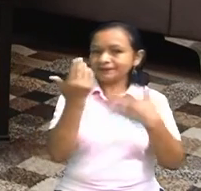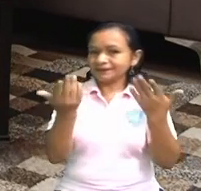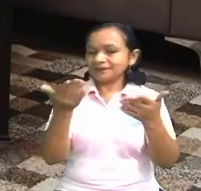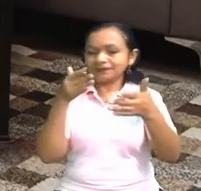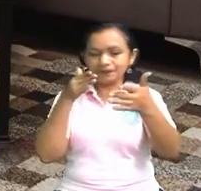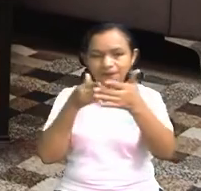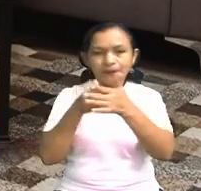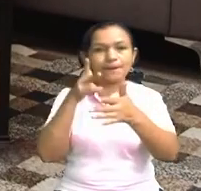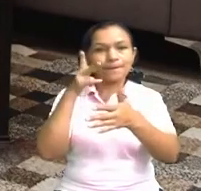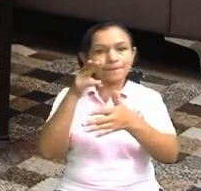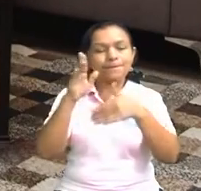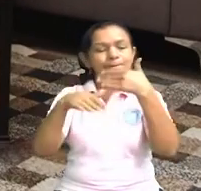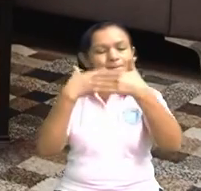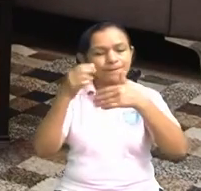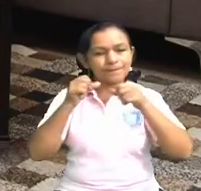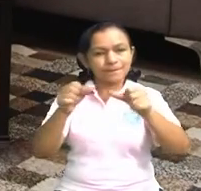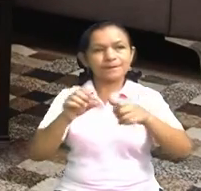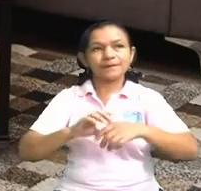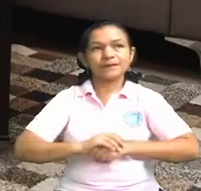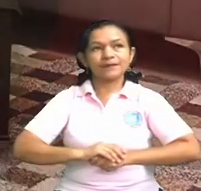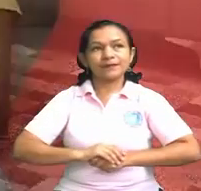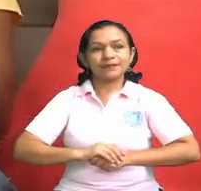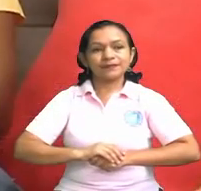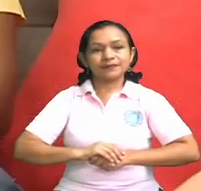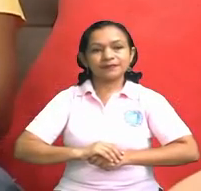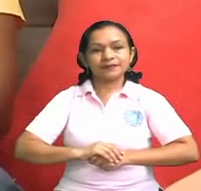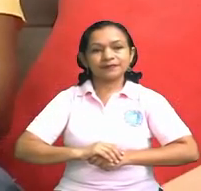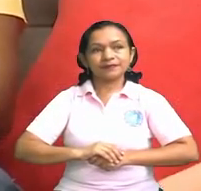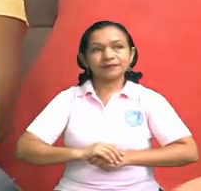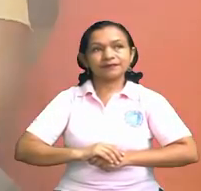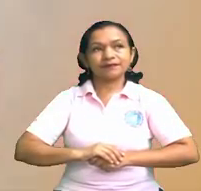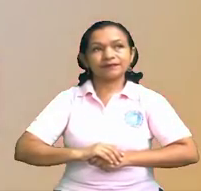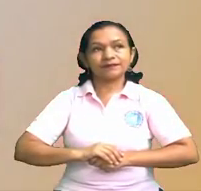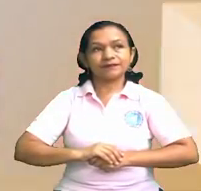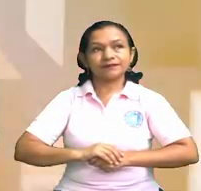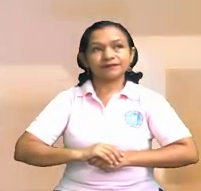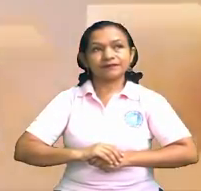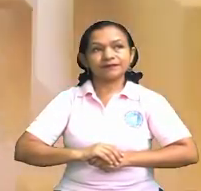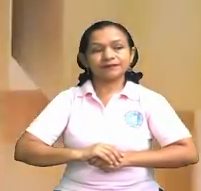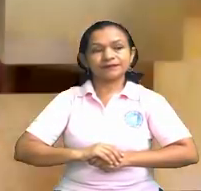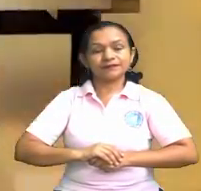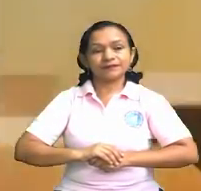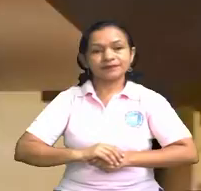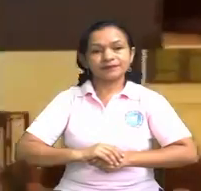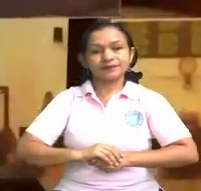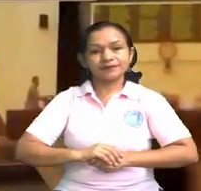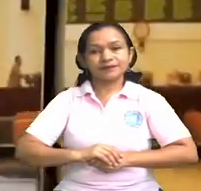que hacer una pausa, pero ya volvemos.